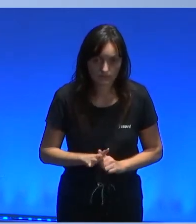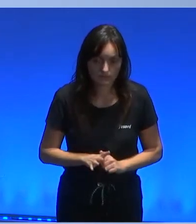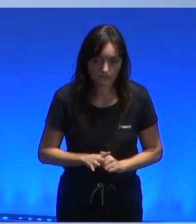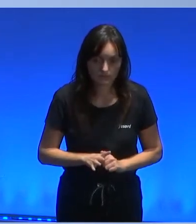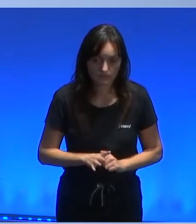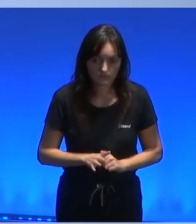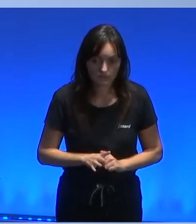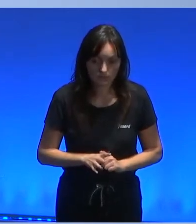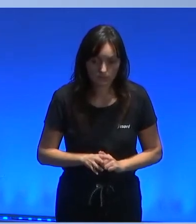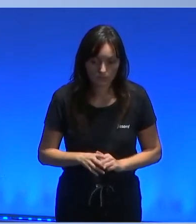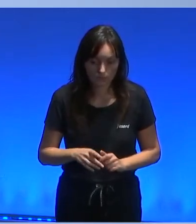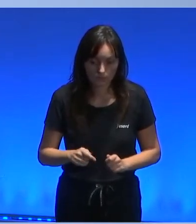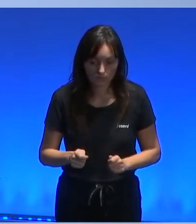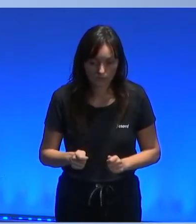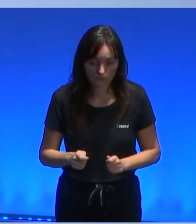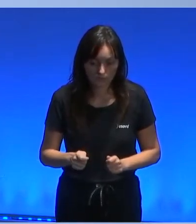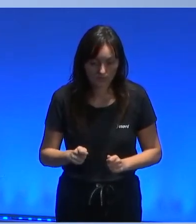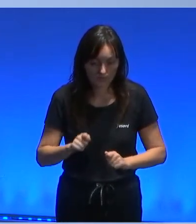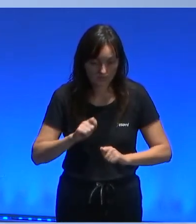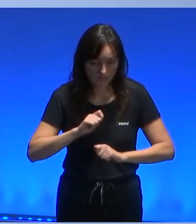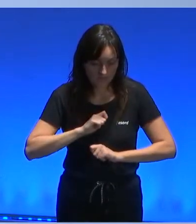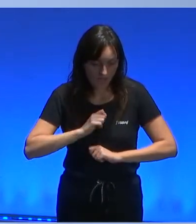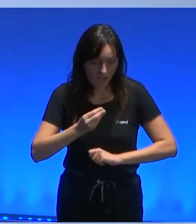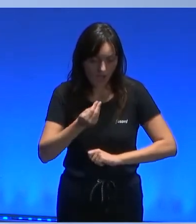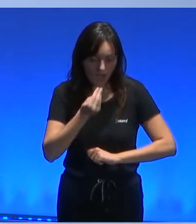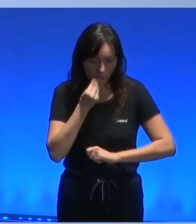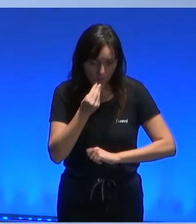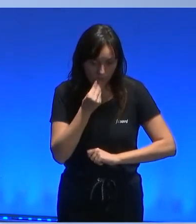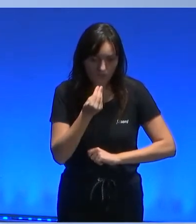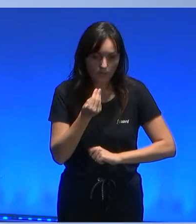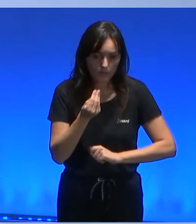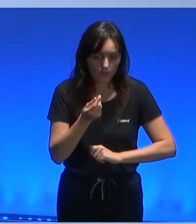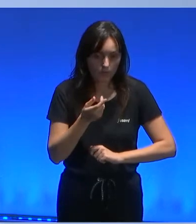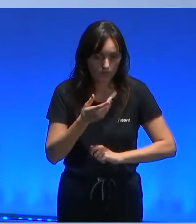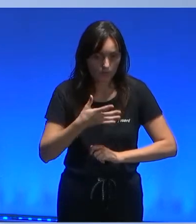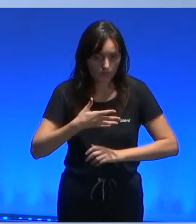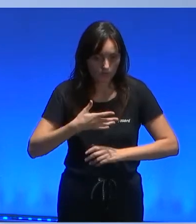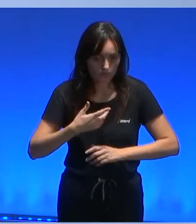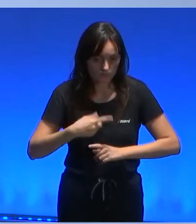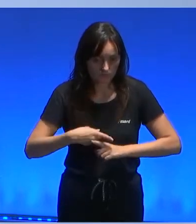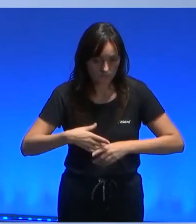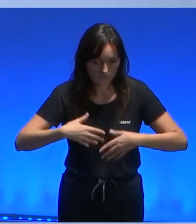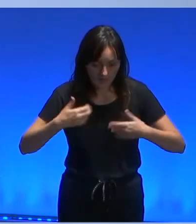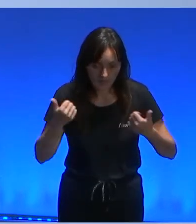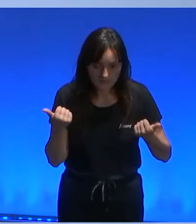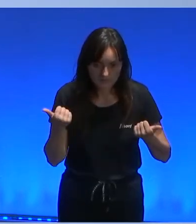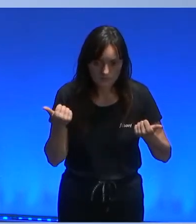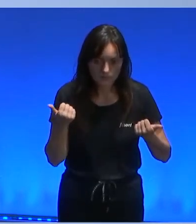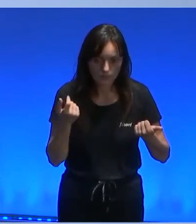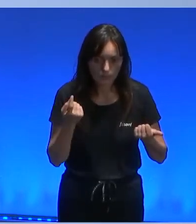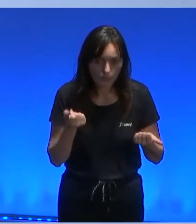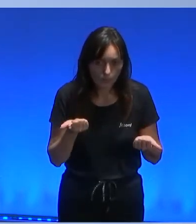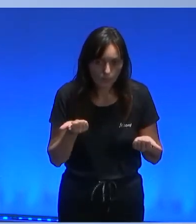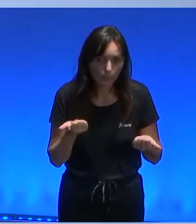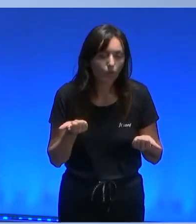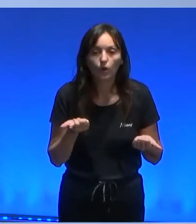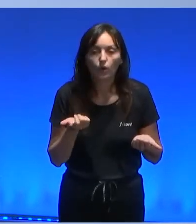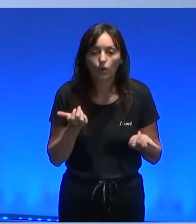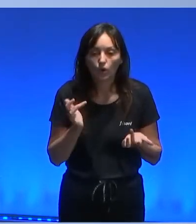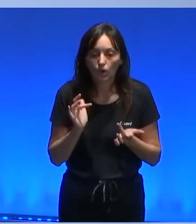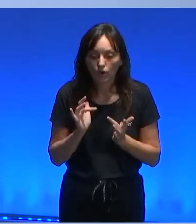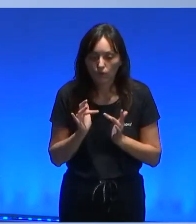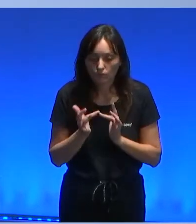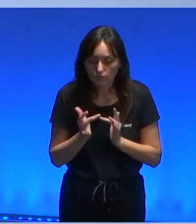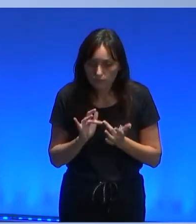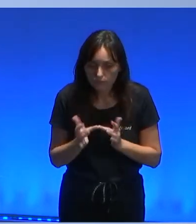como base de nutrición, pero es mucho más un diálogo que